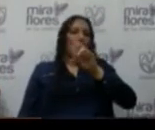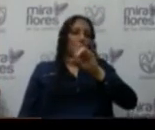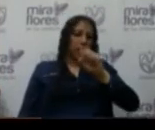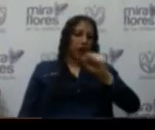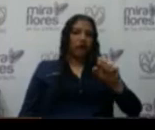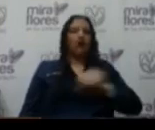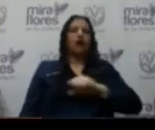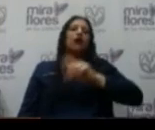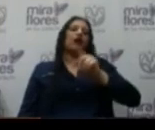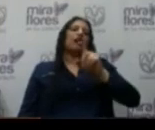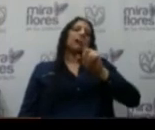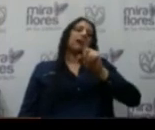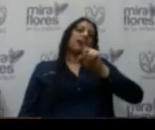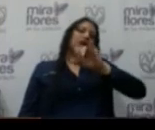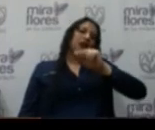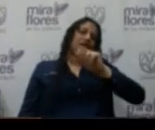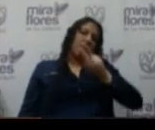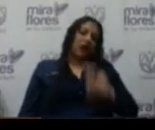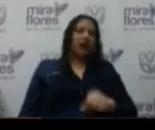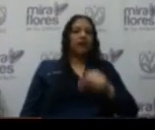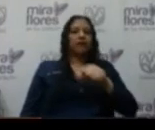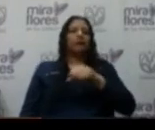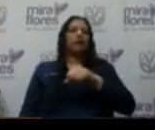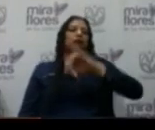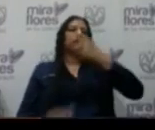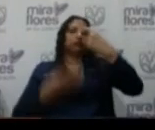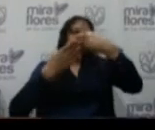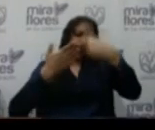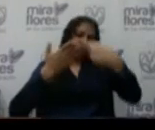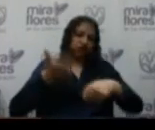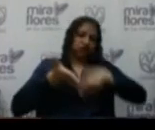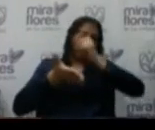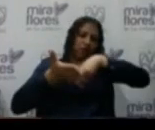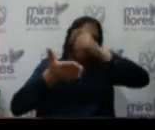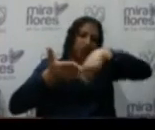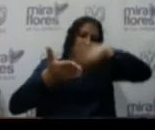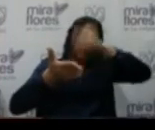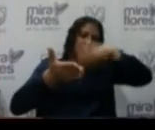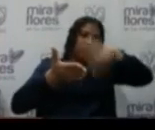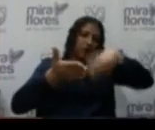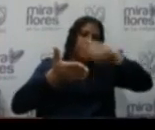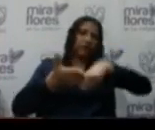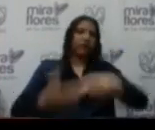Luna Pizarro, José de la Riva Agüero, y continúan firmas.